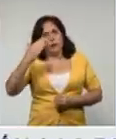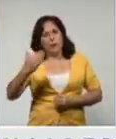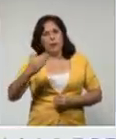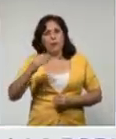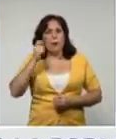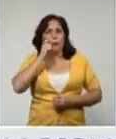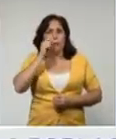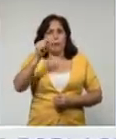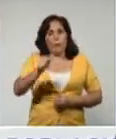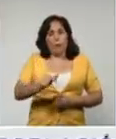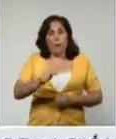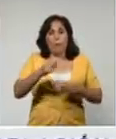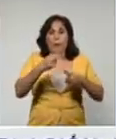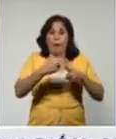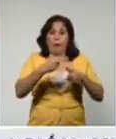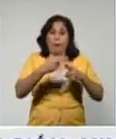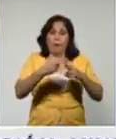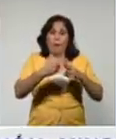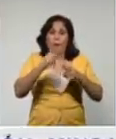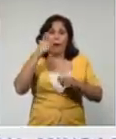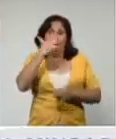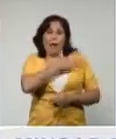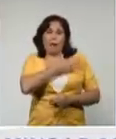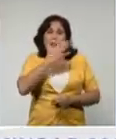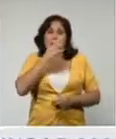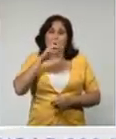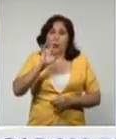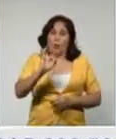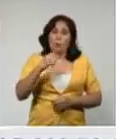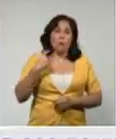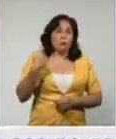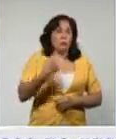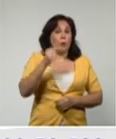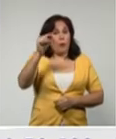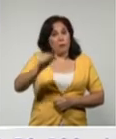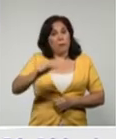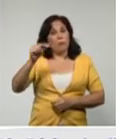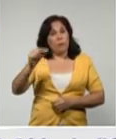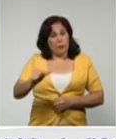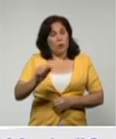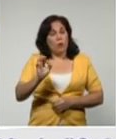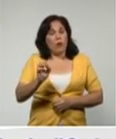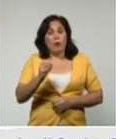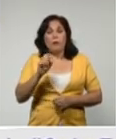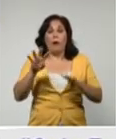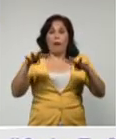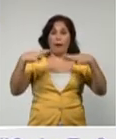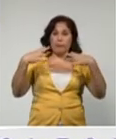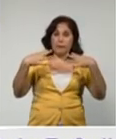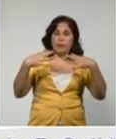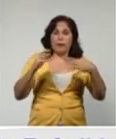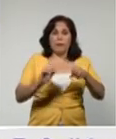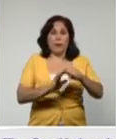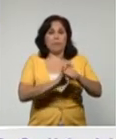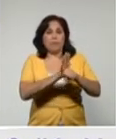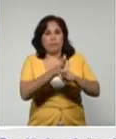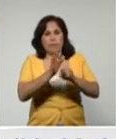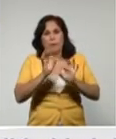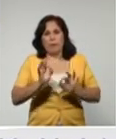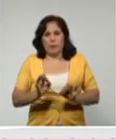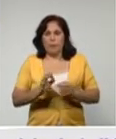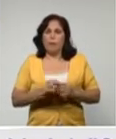nos ha estado apoyando hoy, y a todas las personas que mantienen la